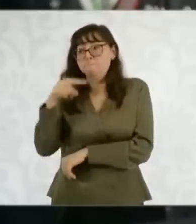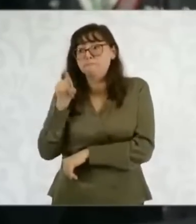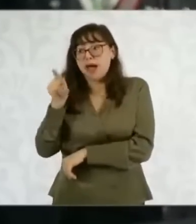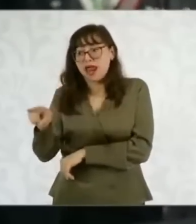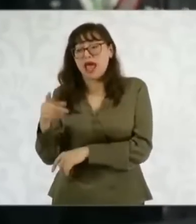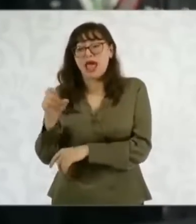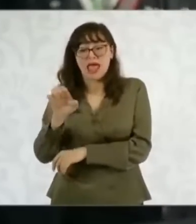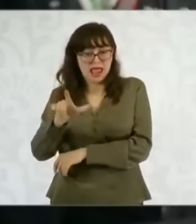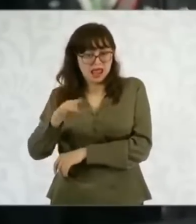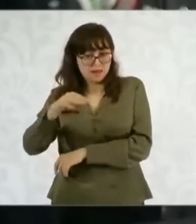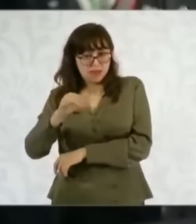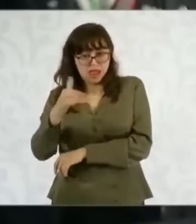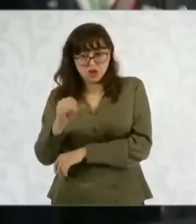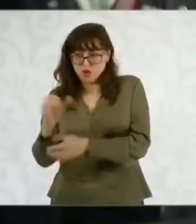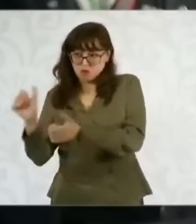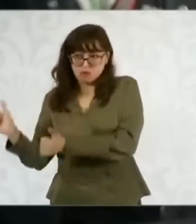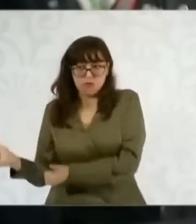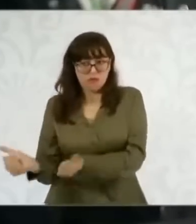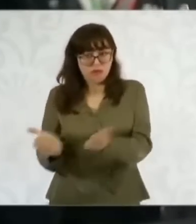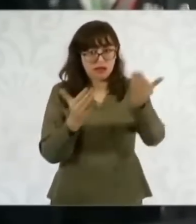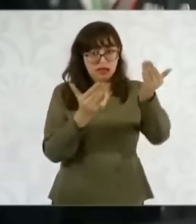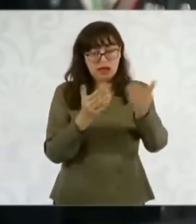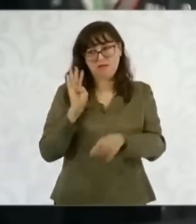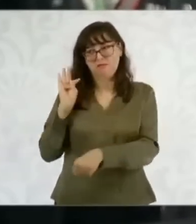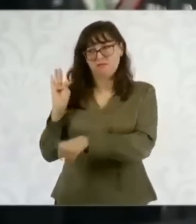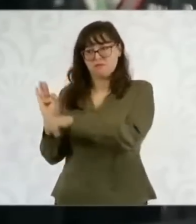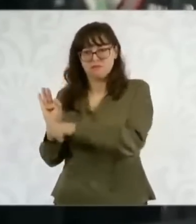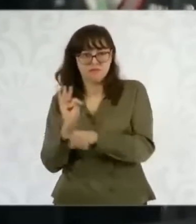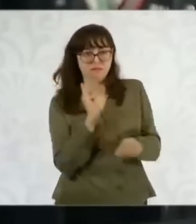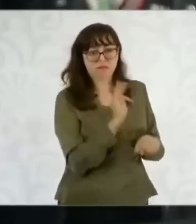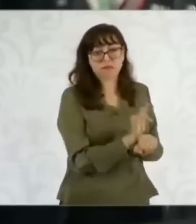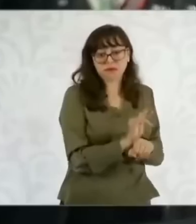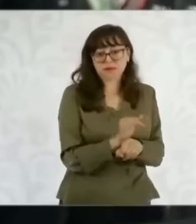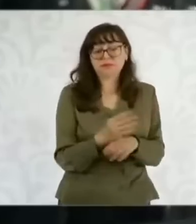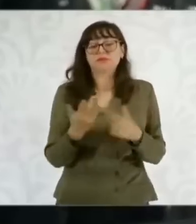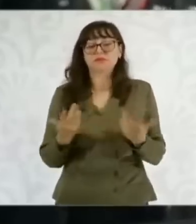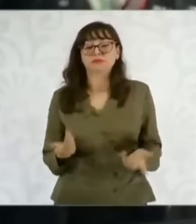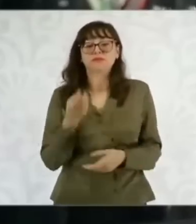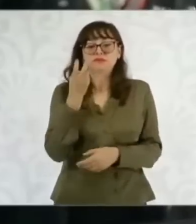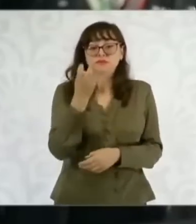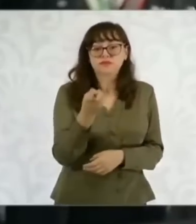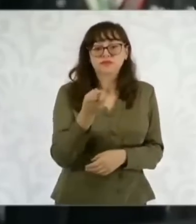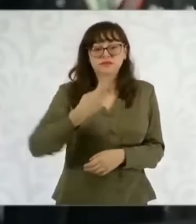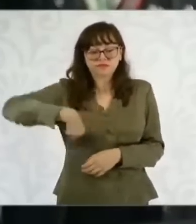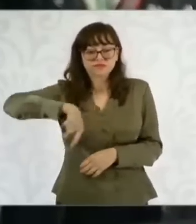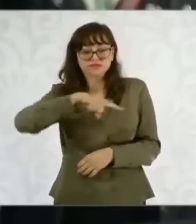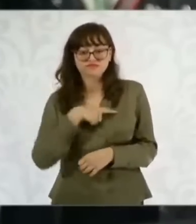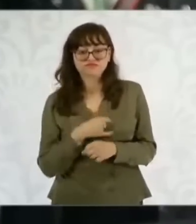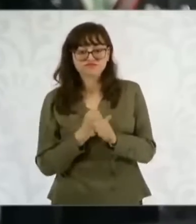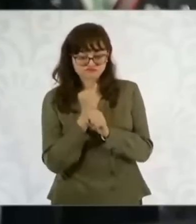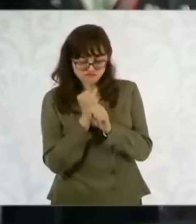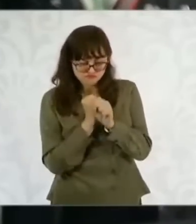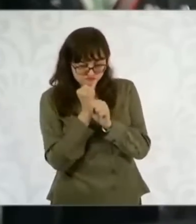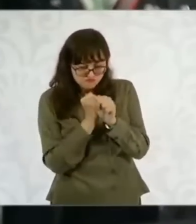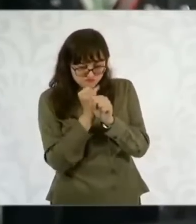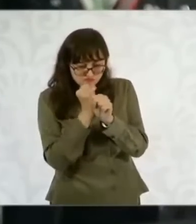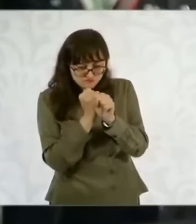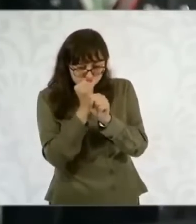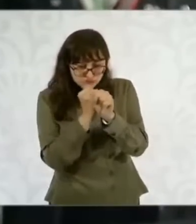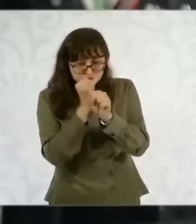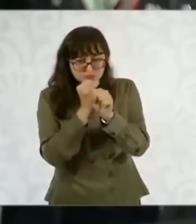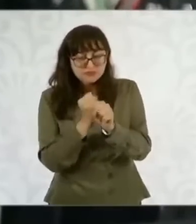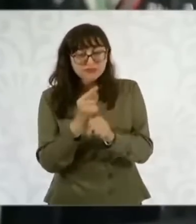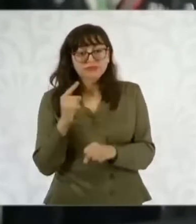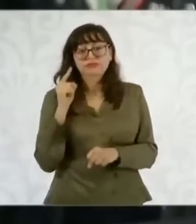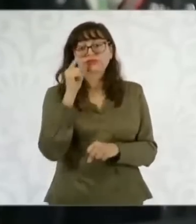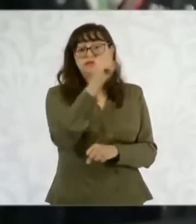para otro de los hijos, Ovidio. De acuerdo con esta investigación, esta oficina, que es parte pues de Estados Unidos, de las instituciones de Estados